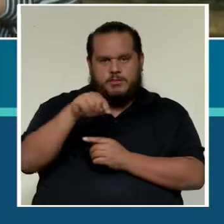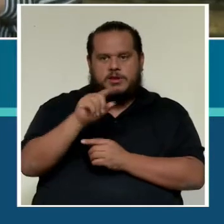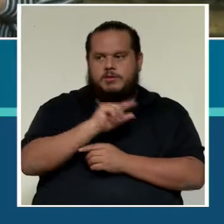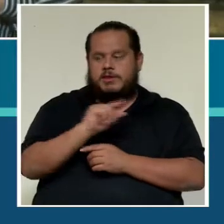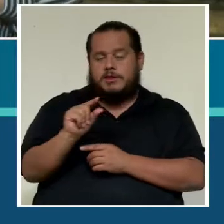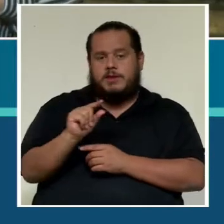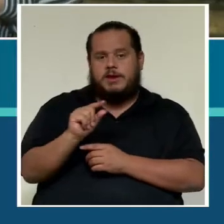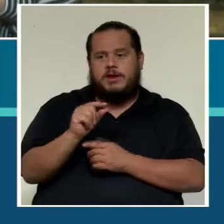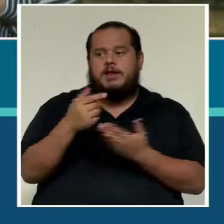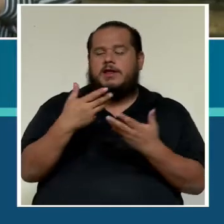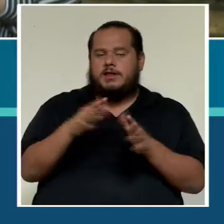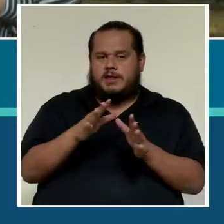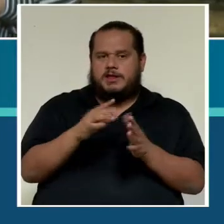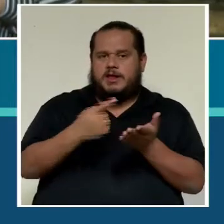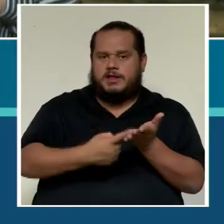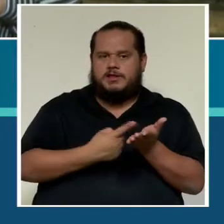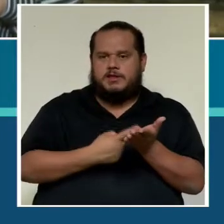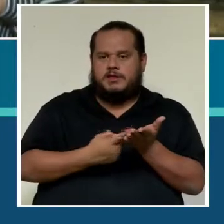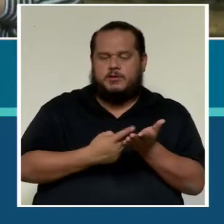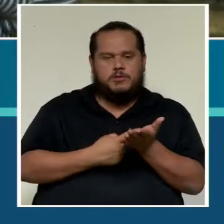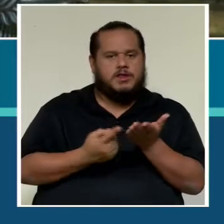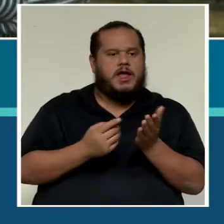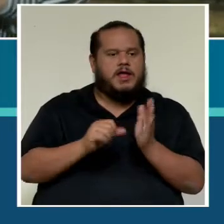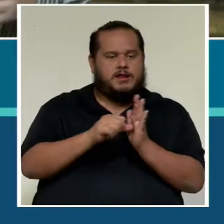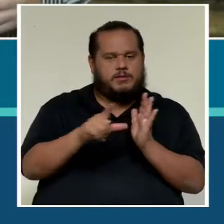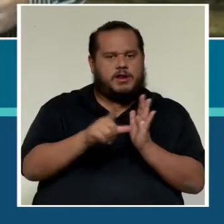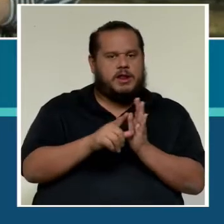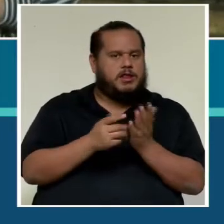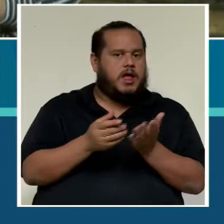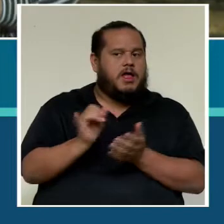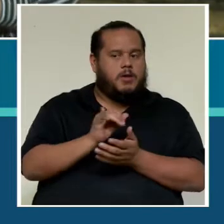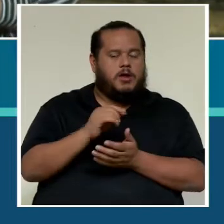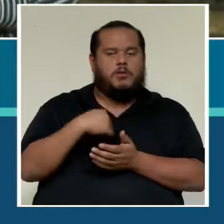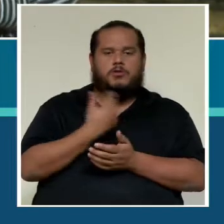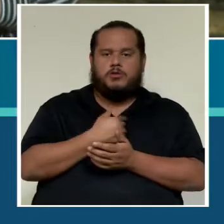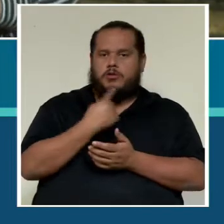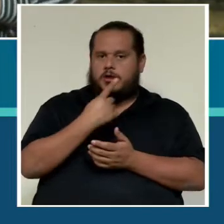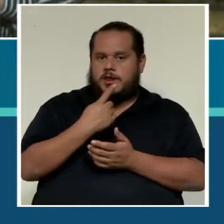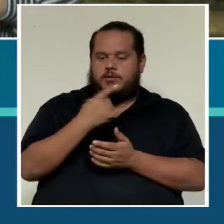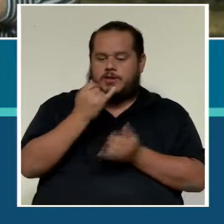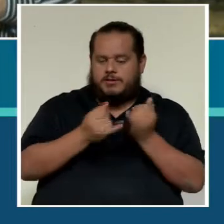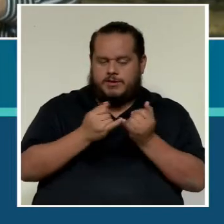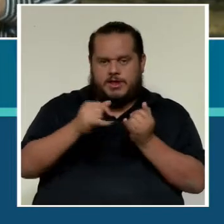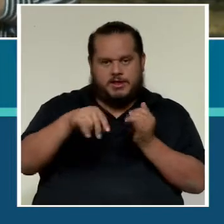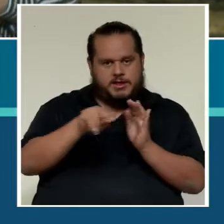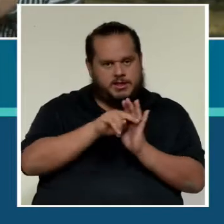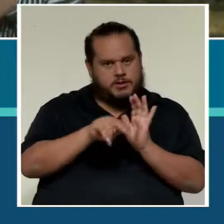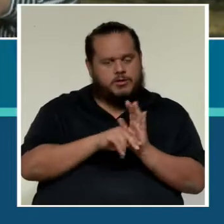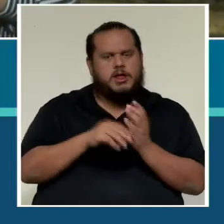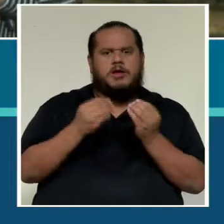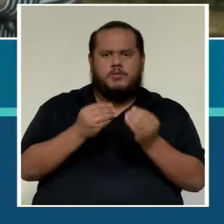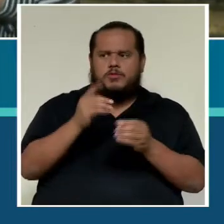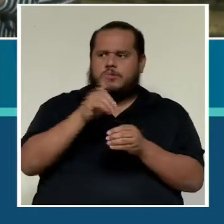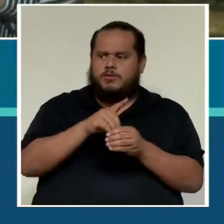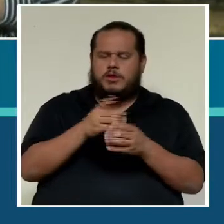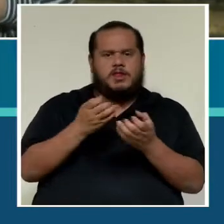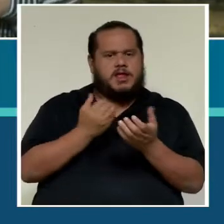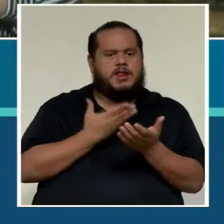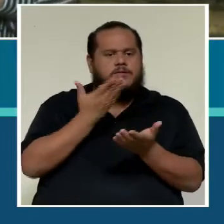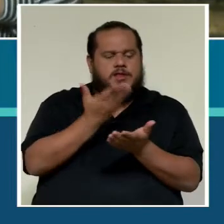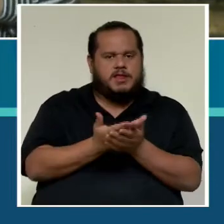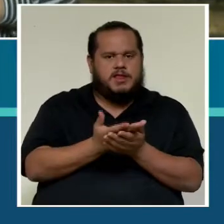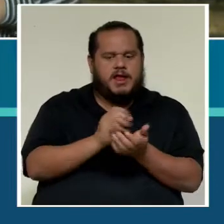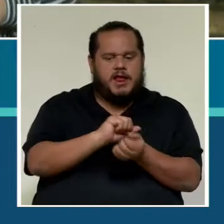semana que ya se discuta en el plenario legislativo, donde, como lo dijimos al final de esta nota, varios diputados pretenden presentar